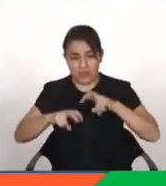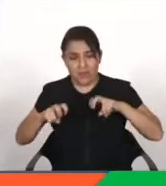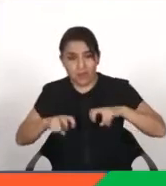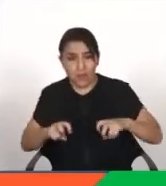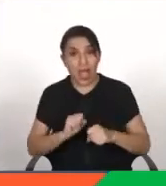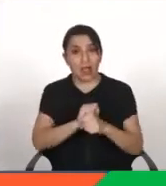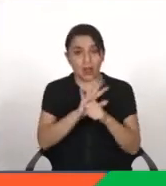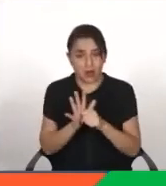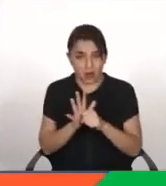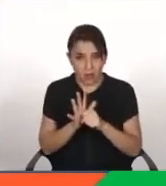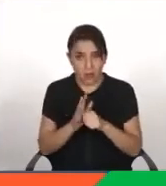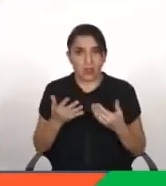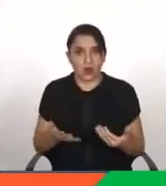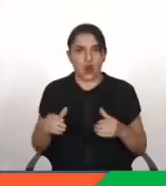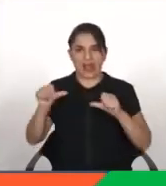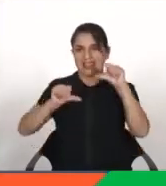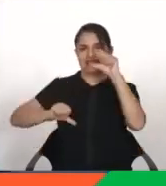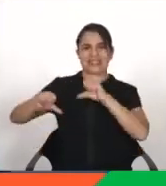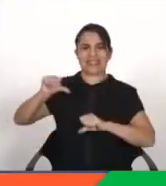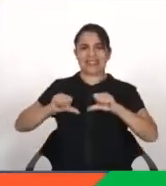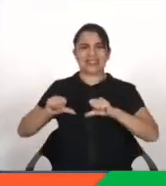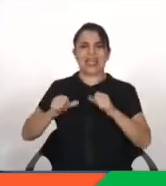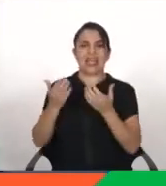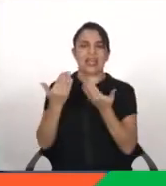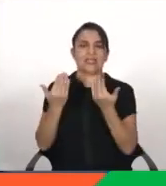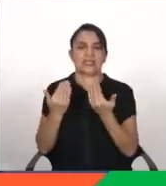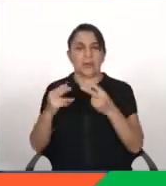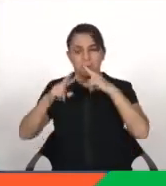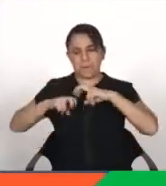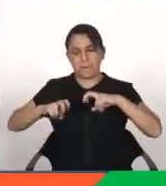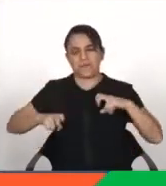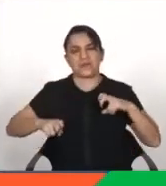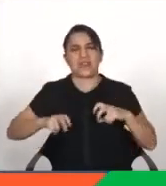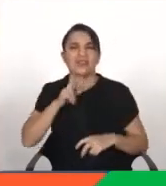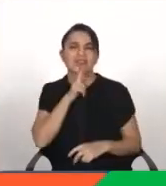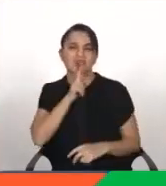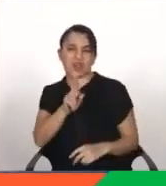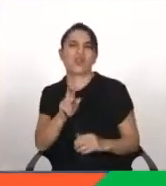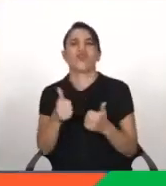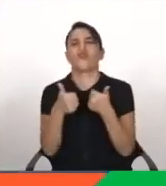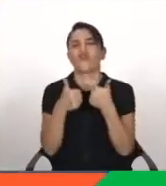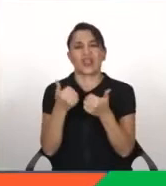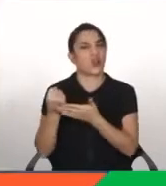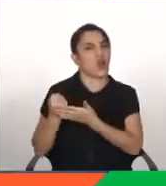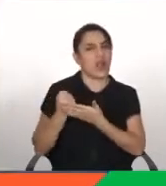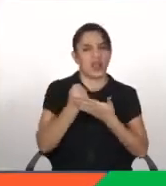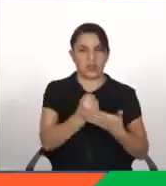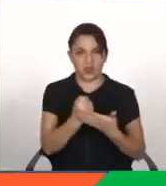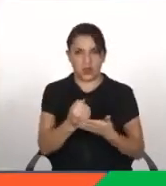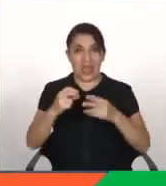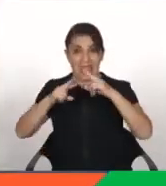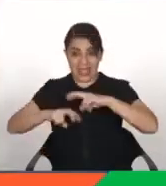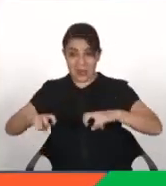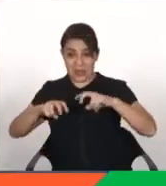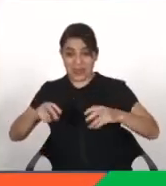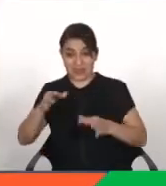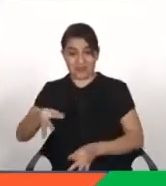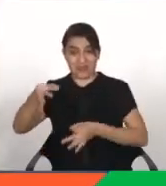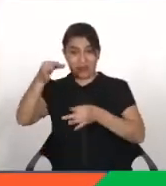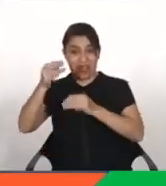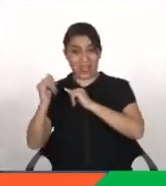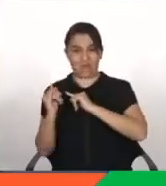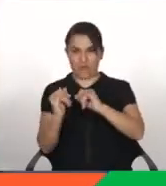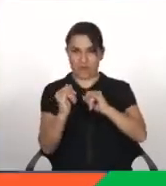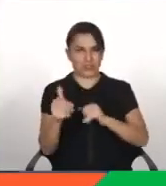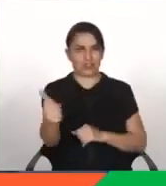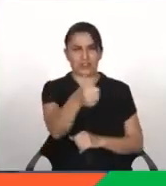que apoyar la ciencia para lo bueno y para lo malo. O sea, para lo bueno porque cuando salen investigaciones que nos permiten conocer mejor, todo el mundo se alegra, pero también para lo malo,